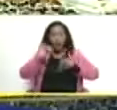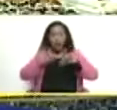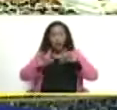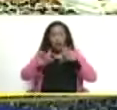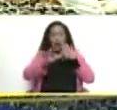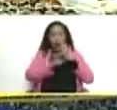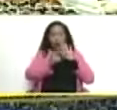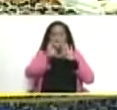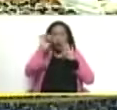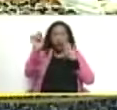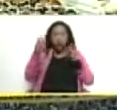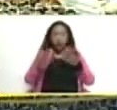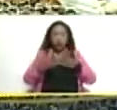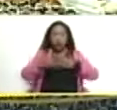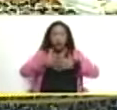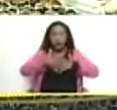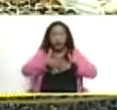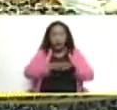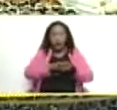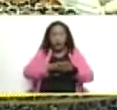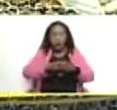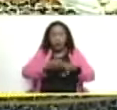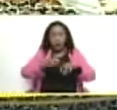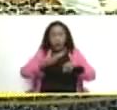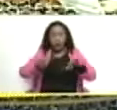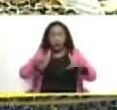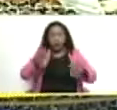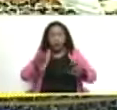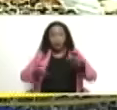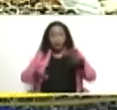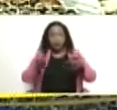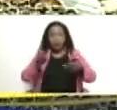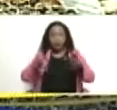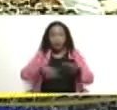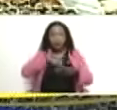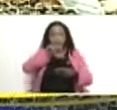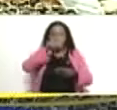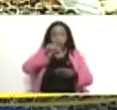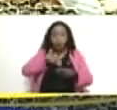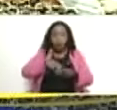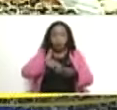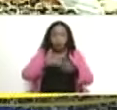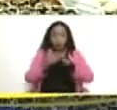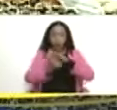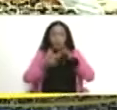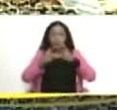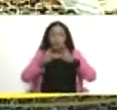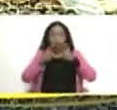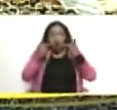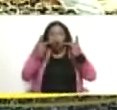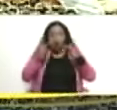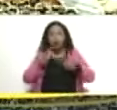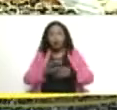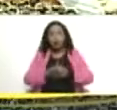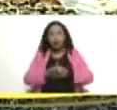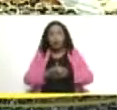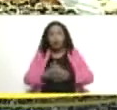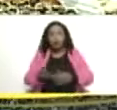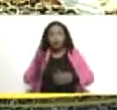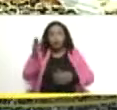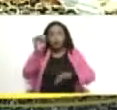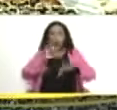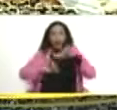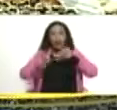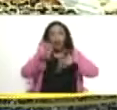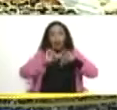Constitución, de la integridad territorial, de la estabilidad nacional, de las instituciones públicas y en lo fundamental para la defensa